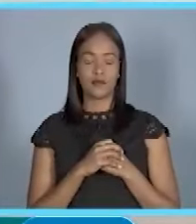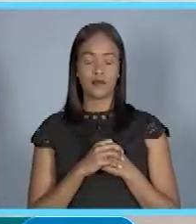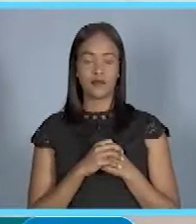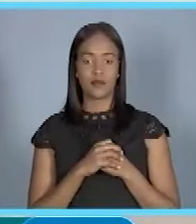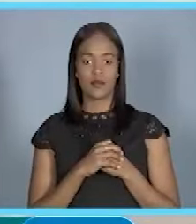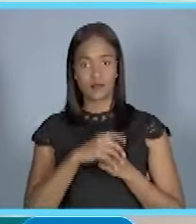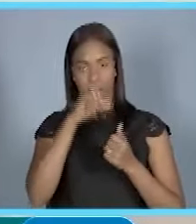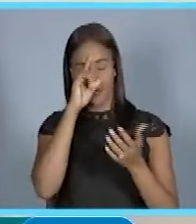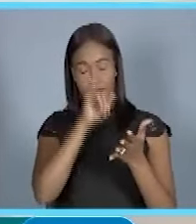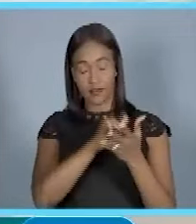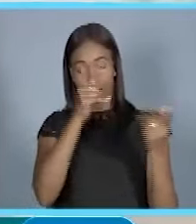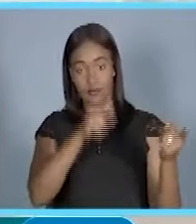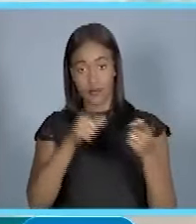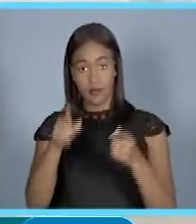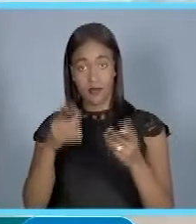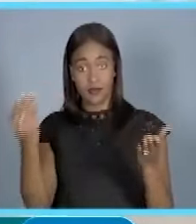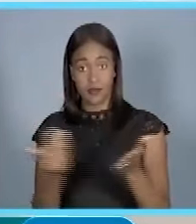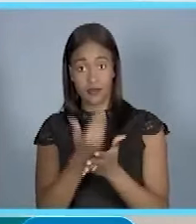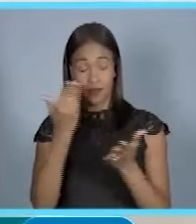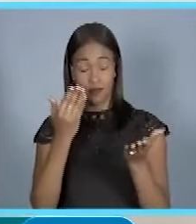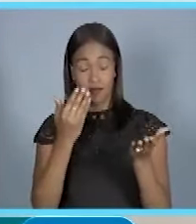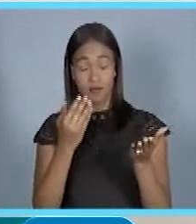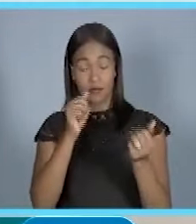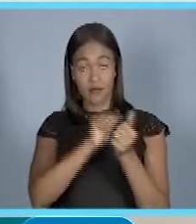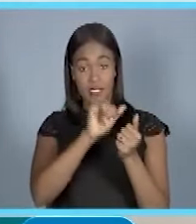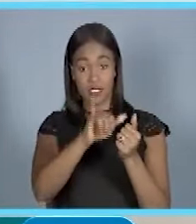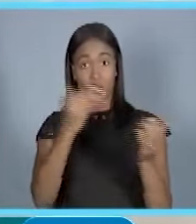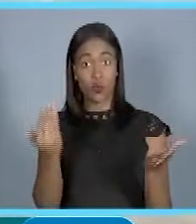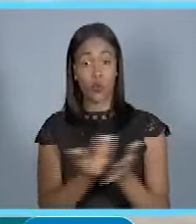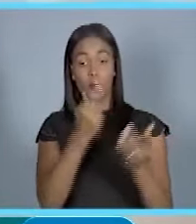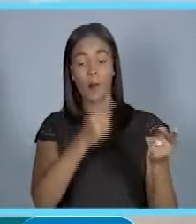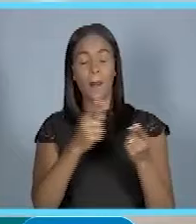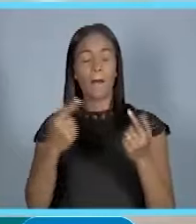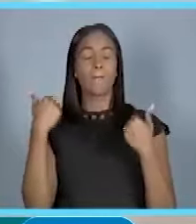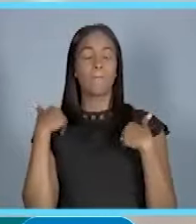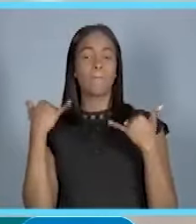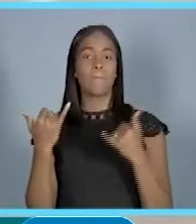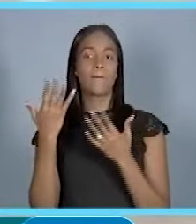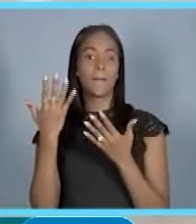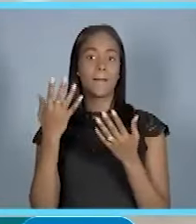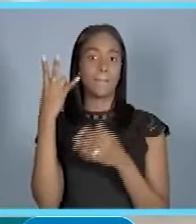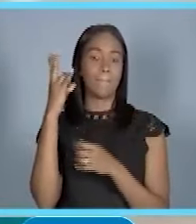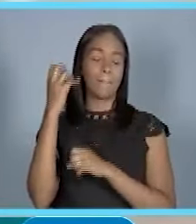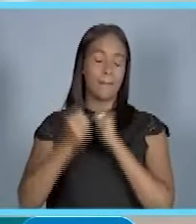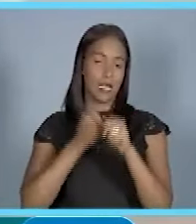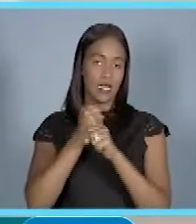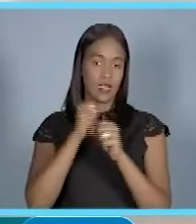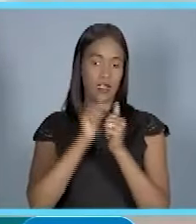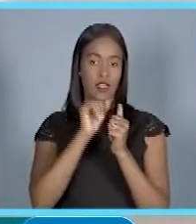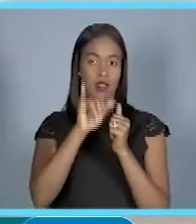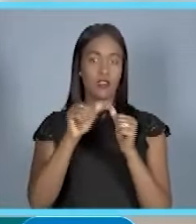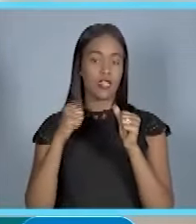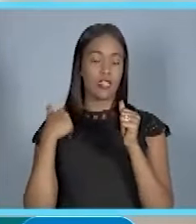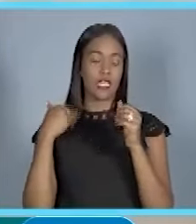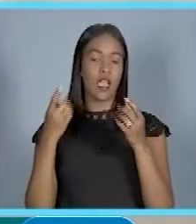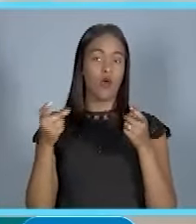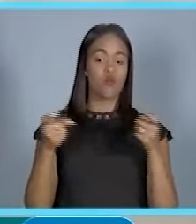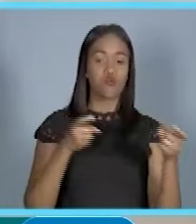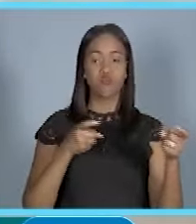casos nuevos, estos casos nuevos corresponden a un masculino de 27 años, el cual tiene un manejo